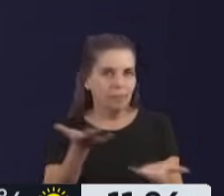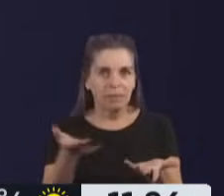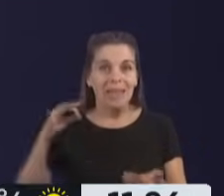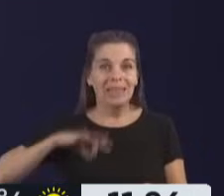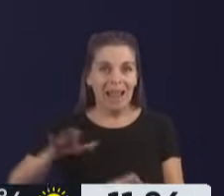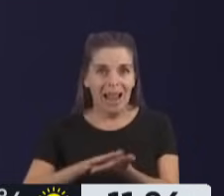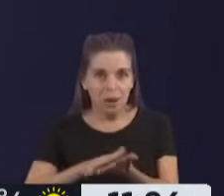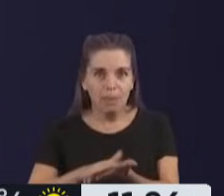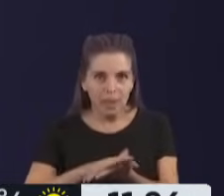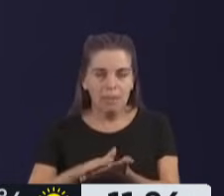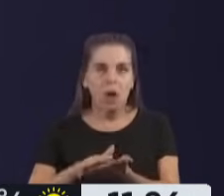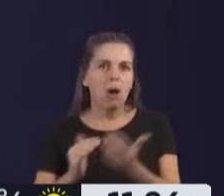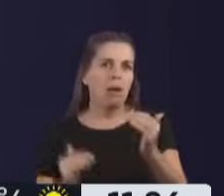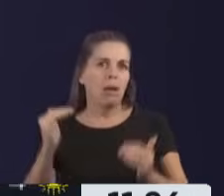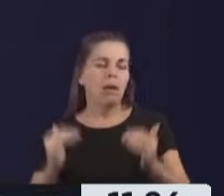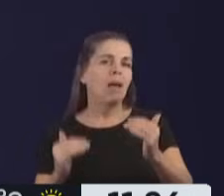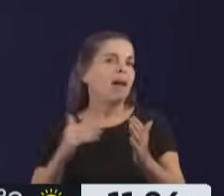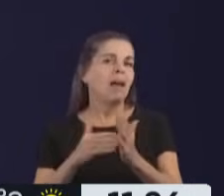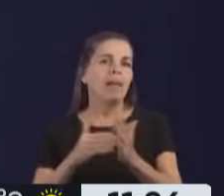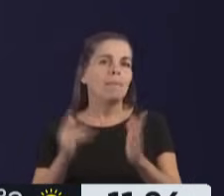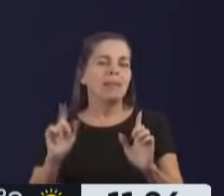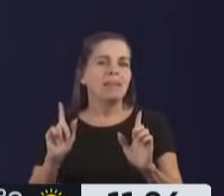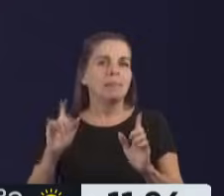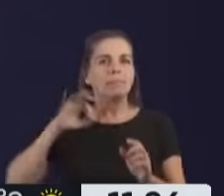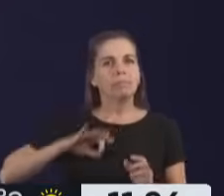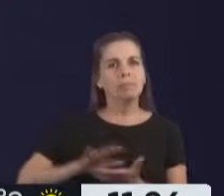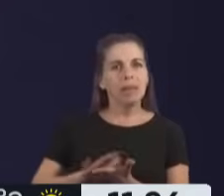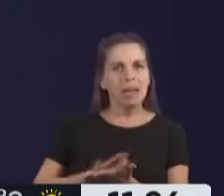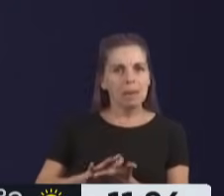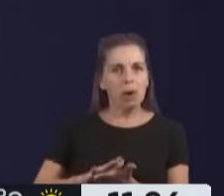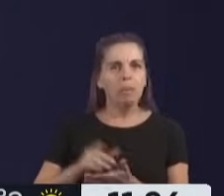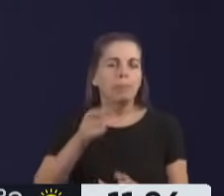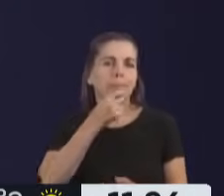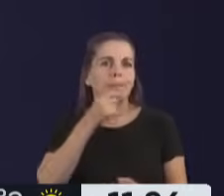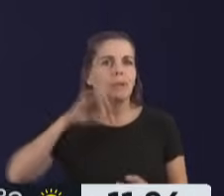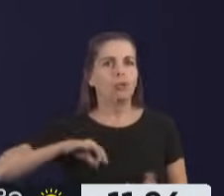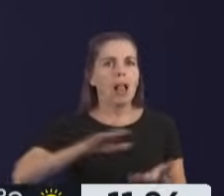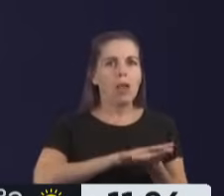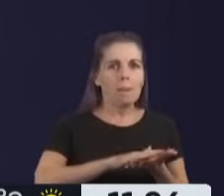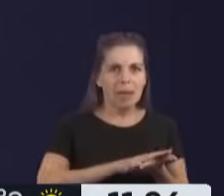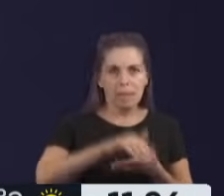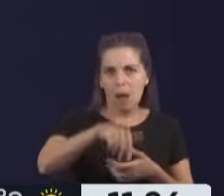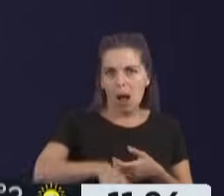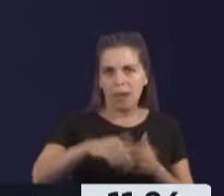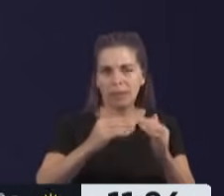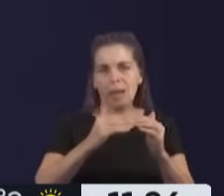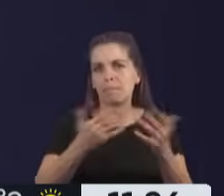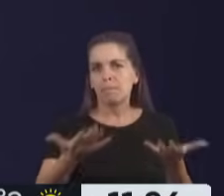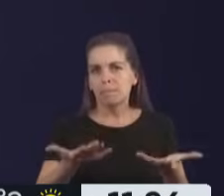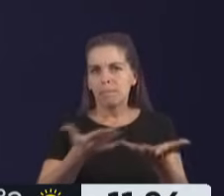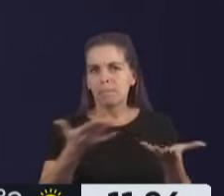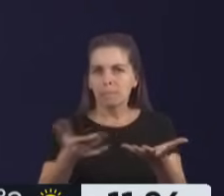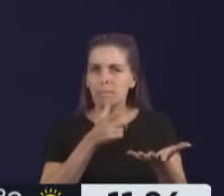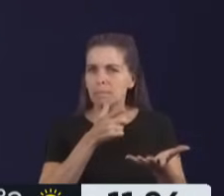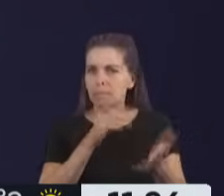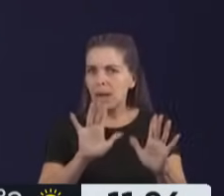variable que ya te digo, que no, de hecho el salario mínimo está por debajo entiendo